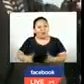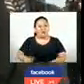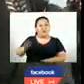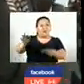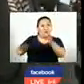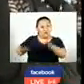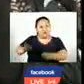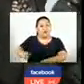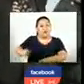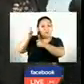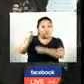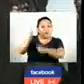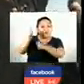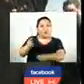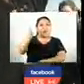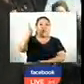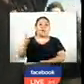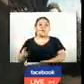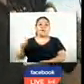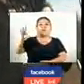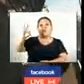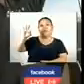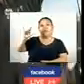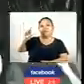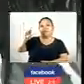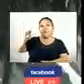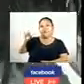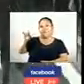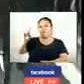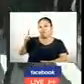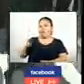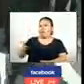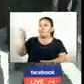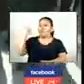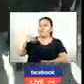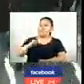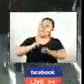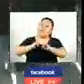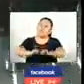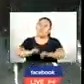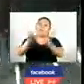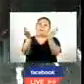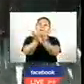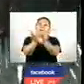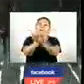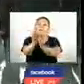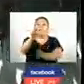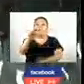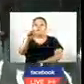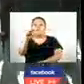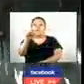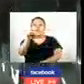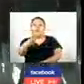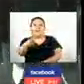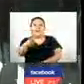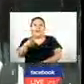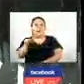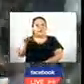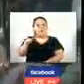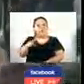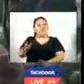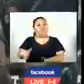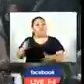de justicia por la muerte de george floyd su muerte en mayo de 2020 durante un procedimiento policial en mineápolis